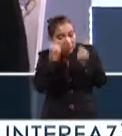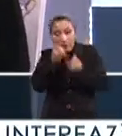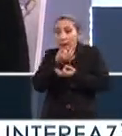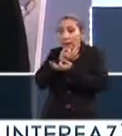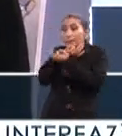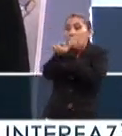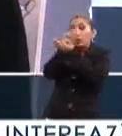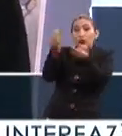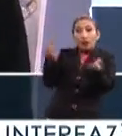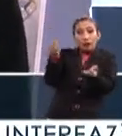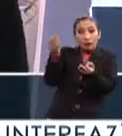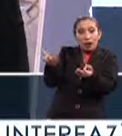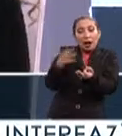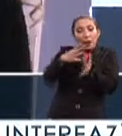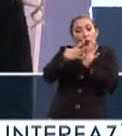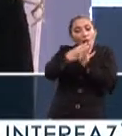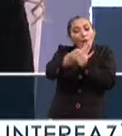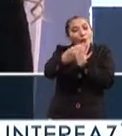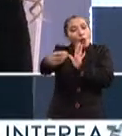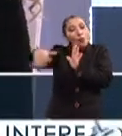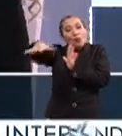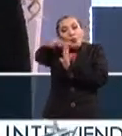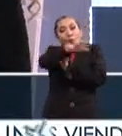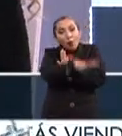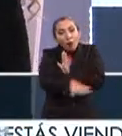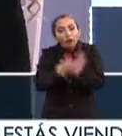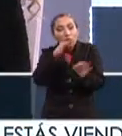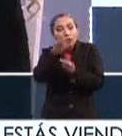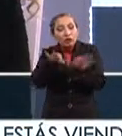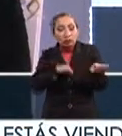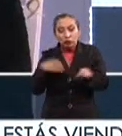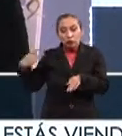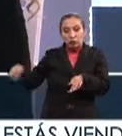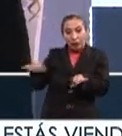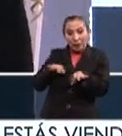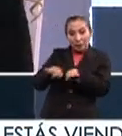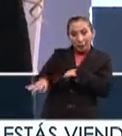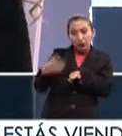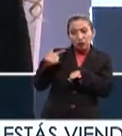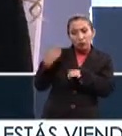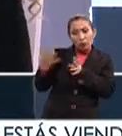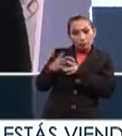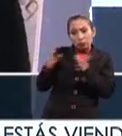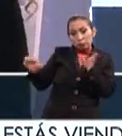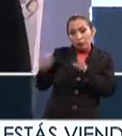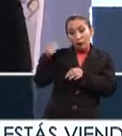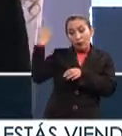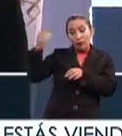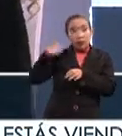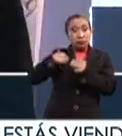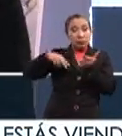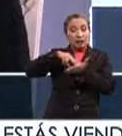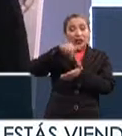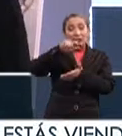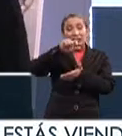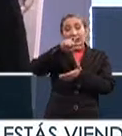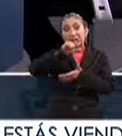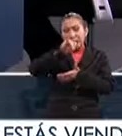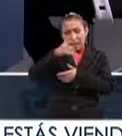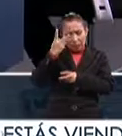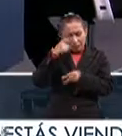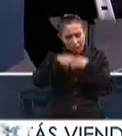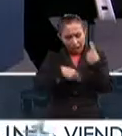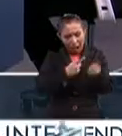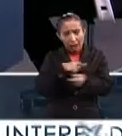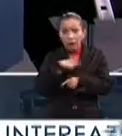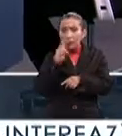haga, para que multipliquen toda la labor que hacen pues las grandes conferencistas como Trixia también nos va a acompañar.